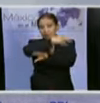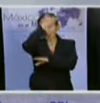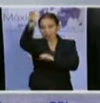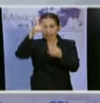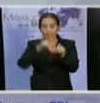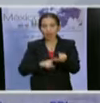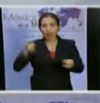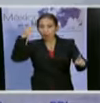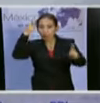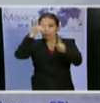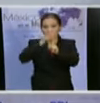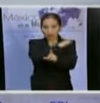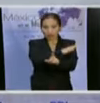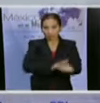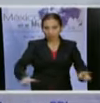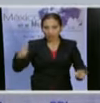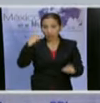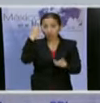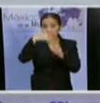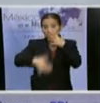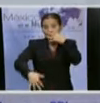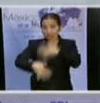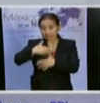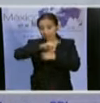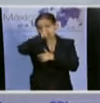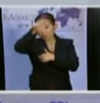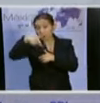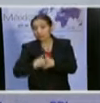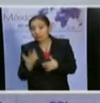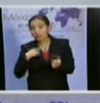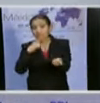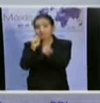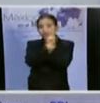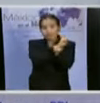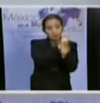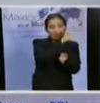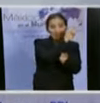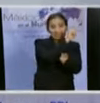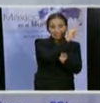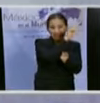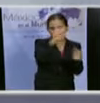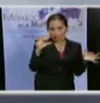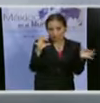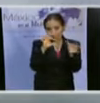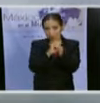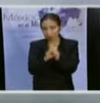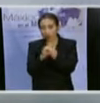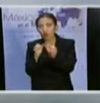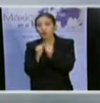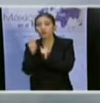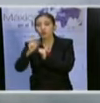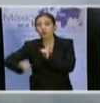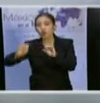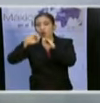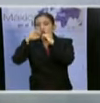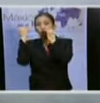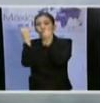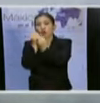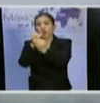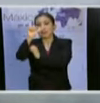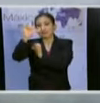climático, de los objetivos en general post-2015 y de la interacción que ha tenido la Cancillería con las organizaciones